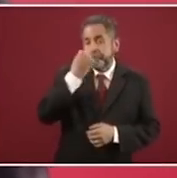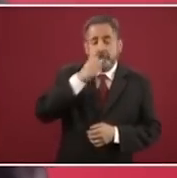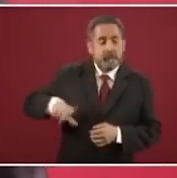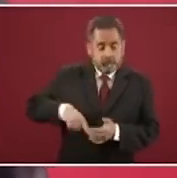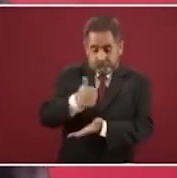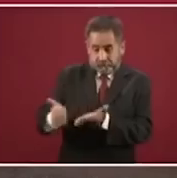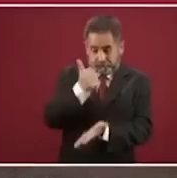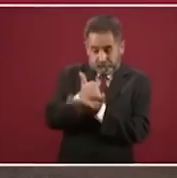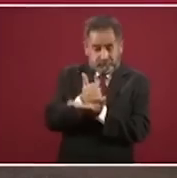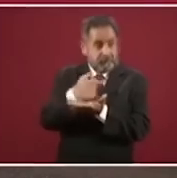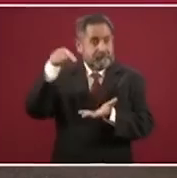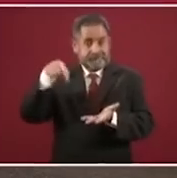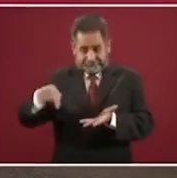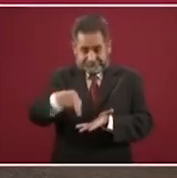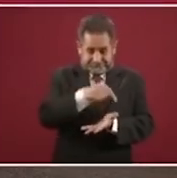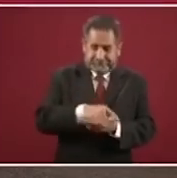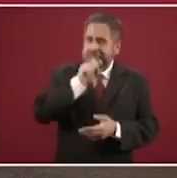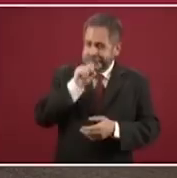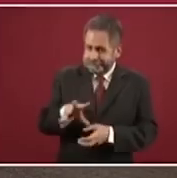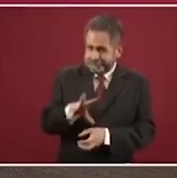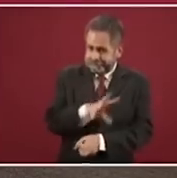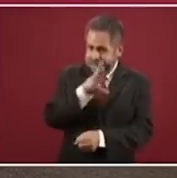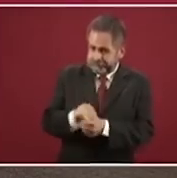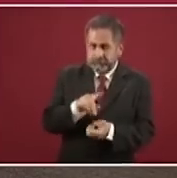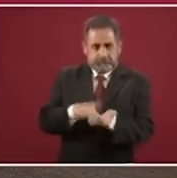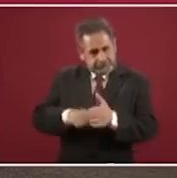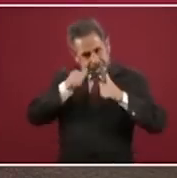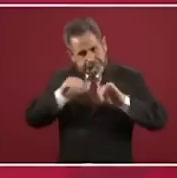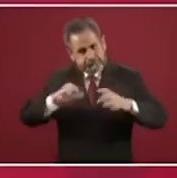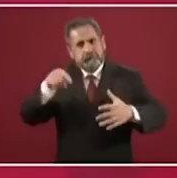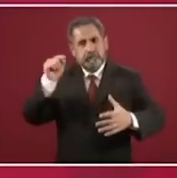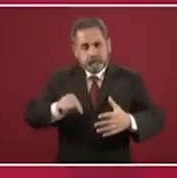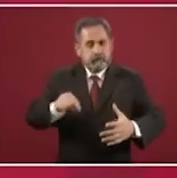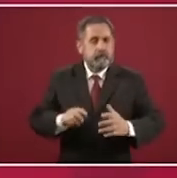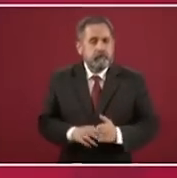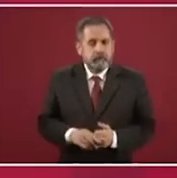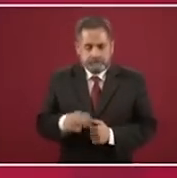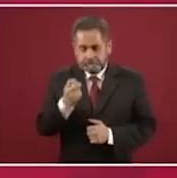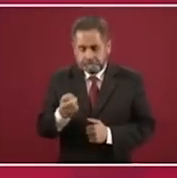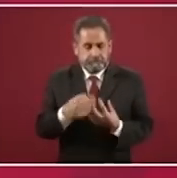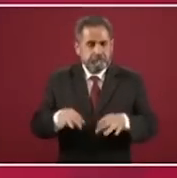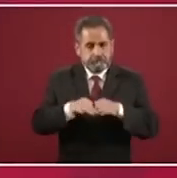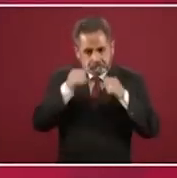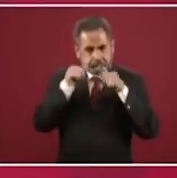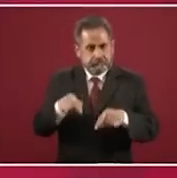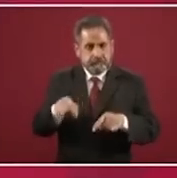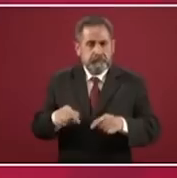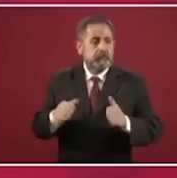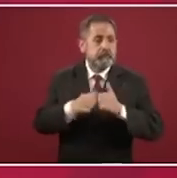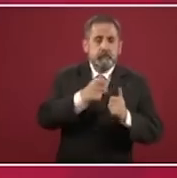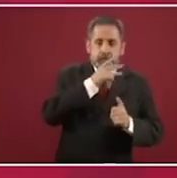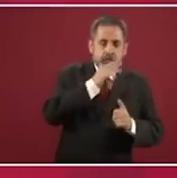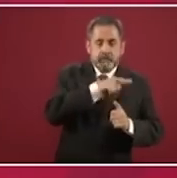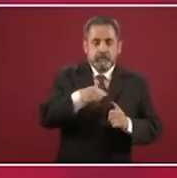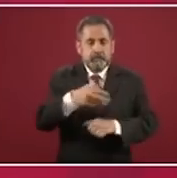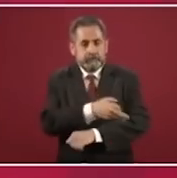las ciudades. O sea, todo va a manejarse de esta forma, con padres de familia y